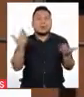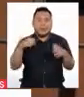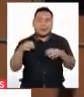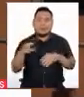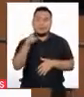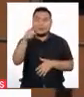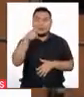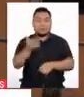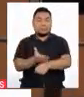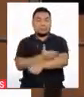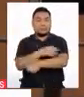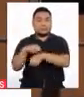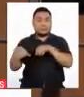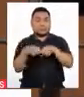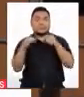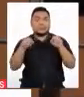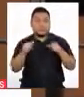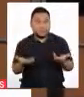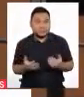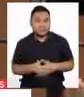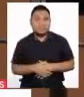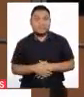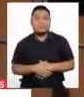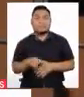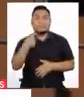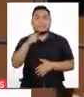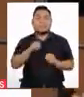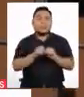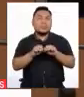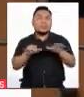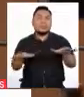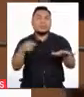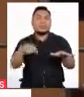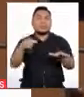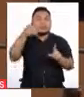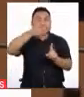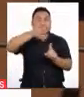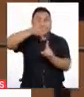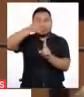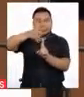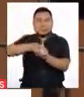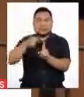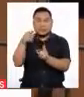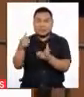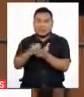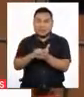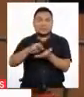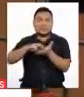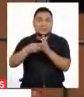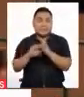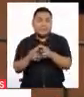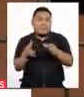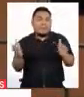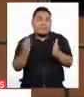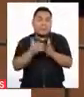viene hablando va a implicar la ampliación del número de pruebas moleculares a nivel